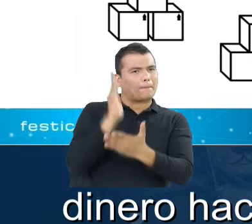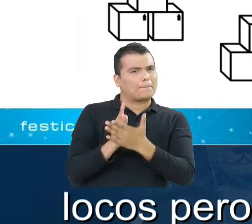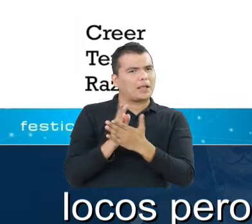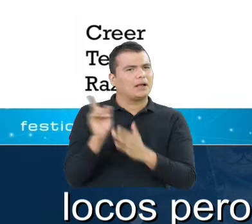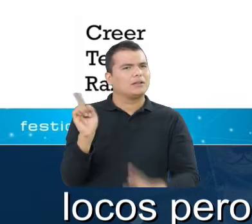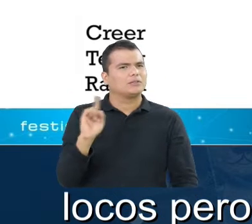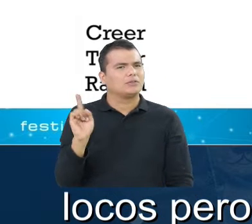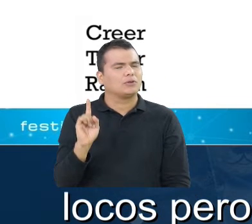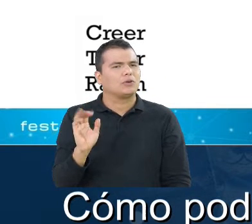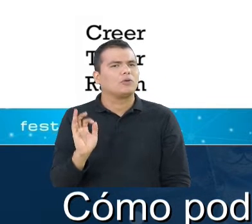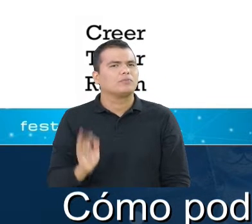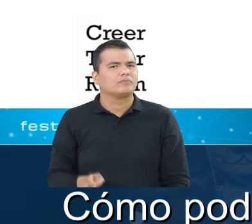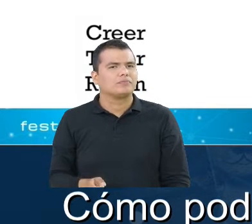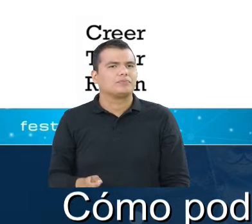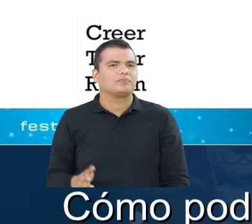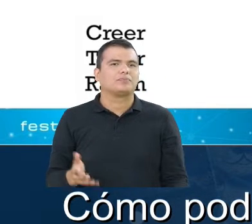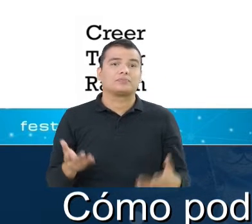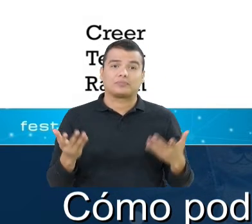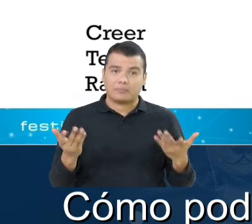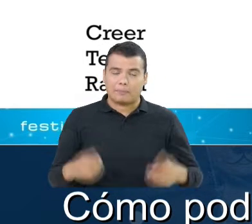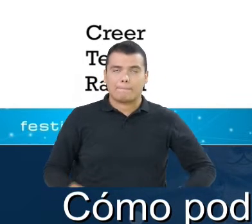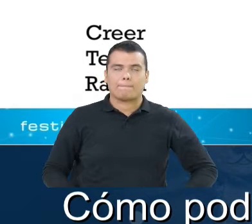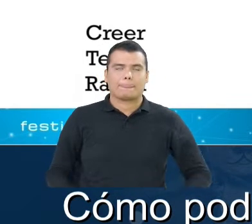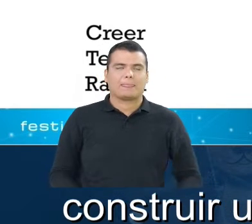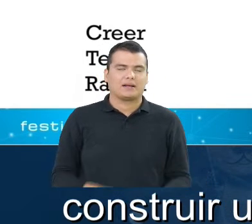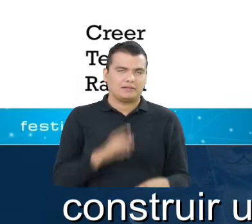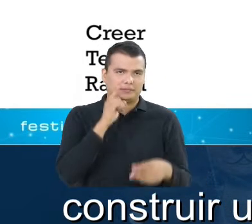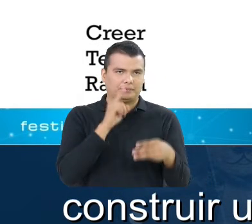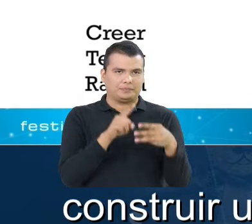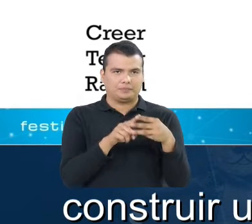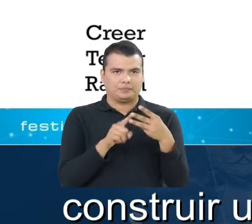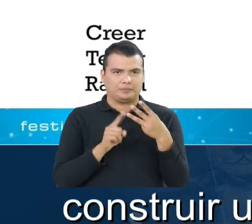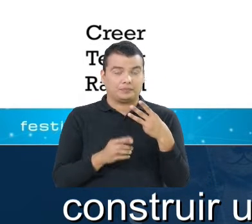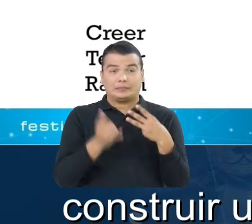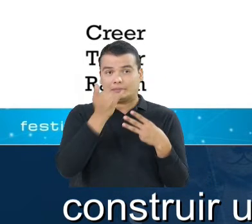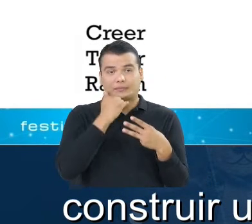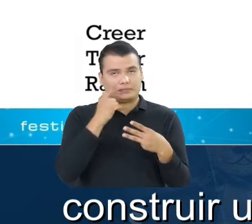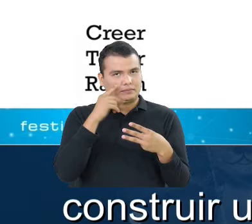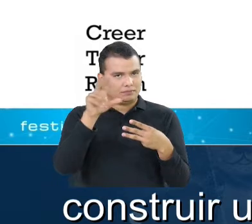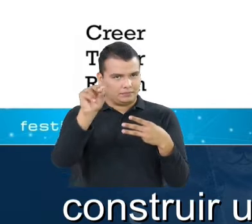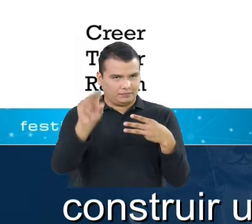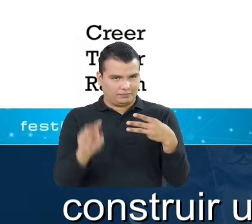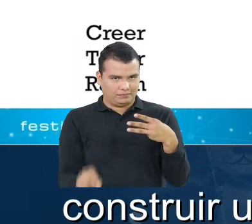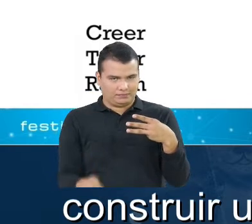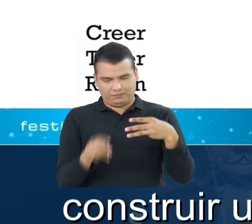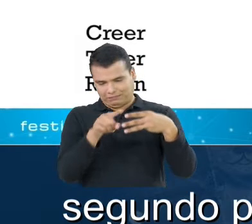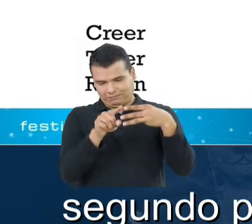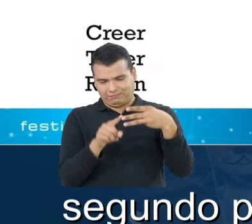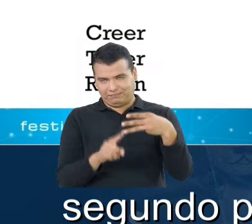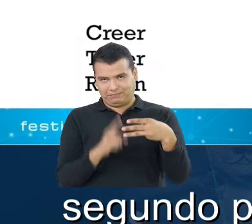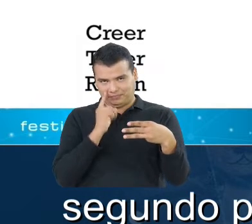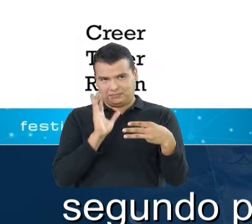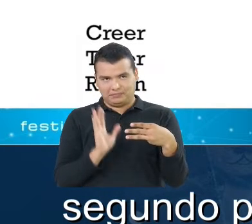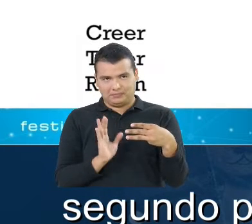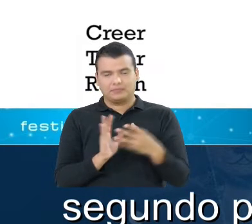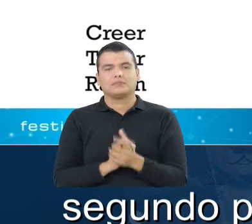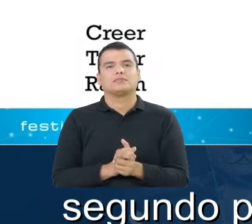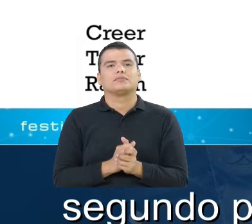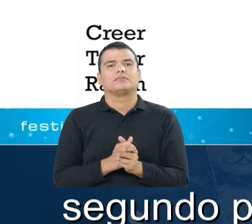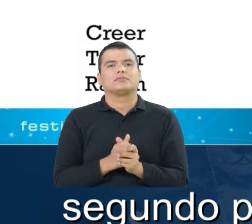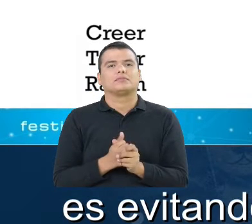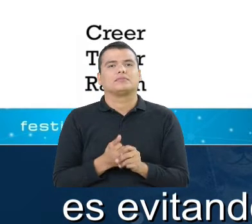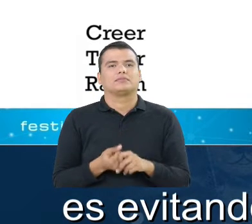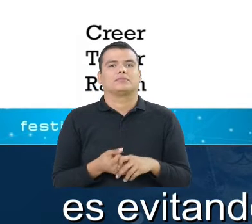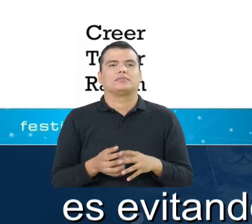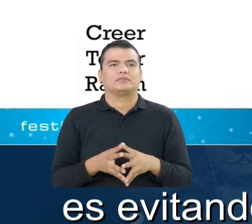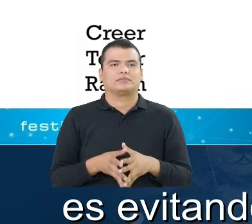es este segundo paso que vamos a hablar. Lo primero es evitando estos tres errores fundamentales que uno comete cuando está en el